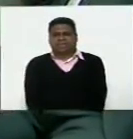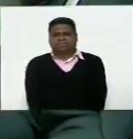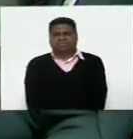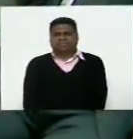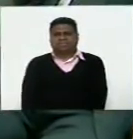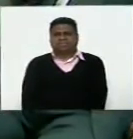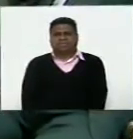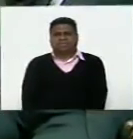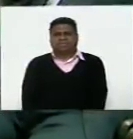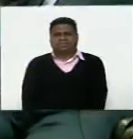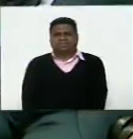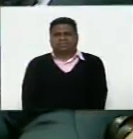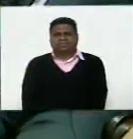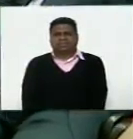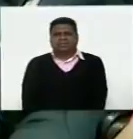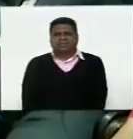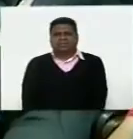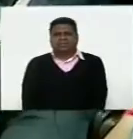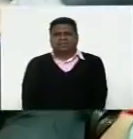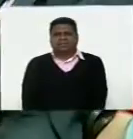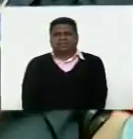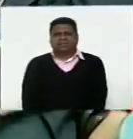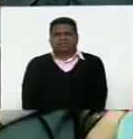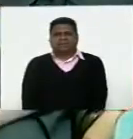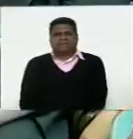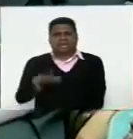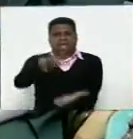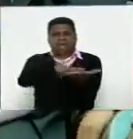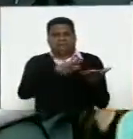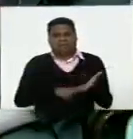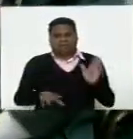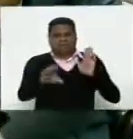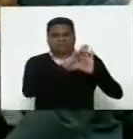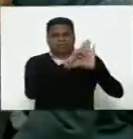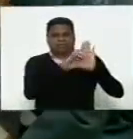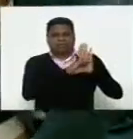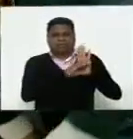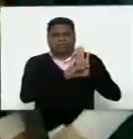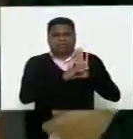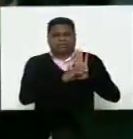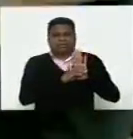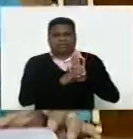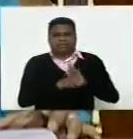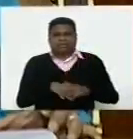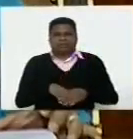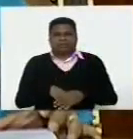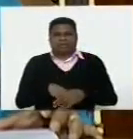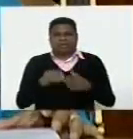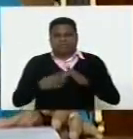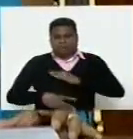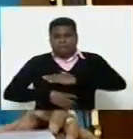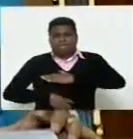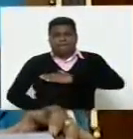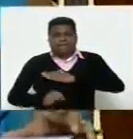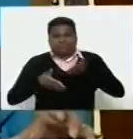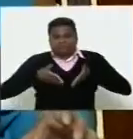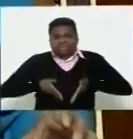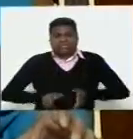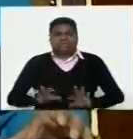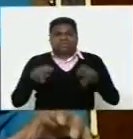aprobado. Queda así aprobado el decreto constituyente para la promoción y protección del parto y el